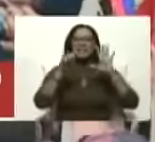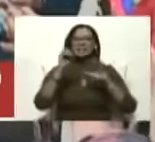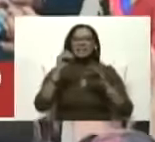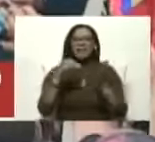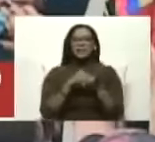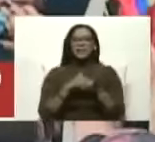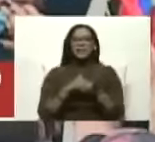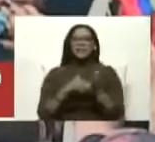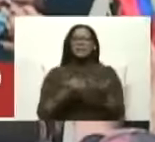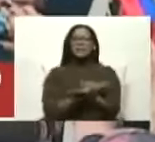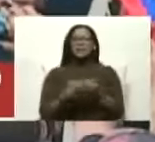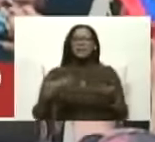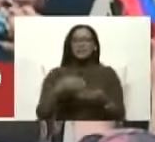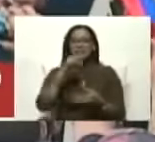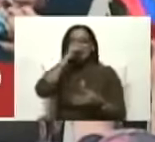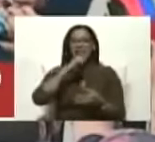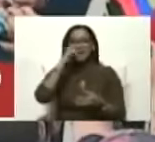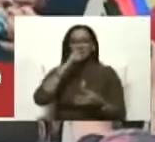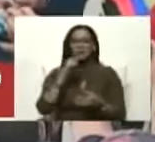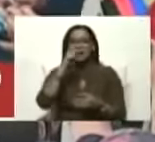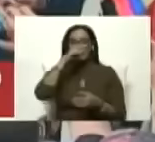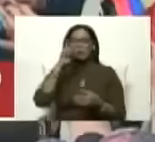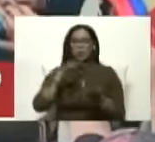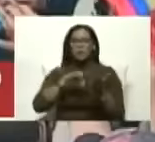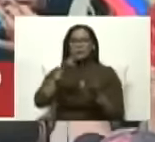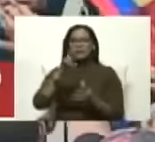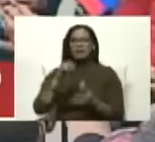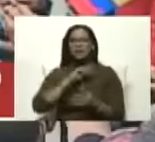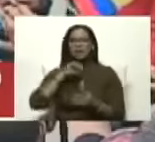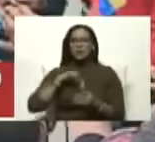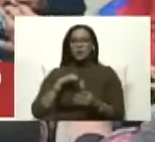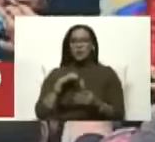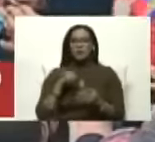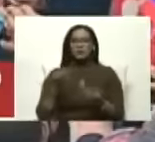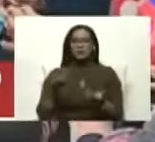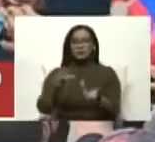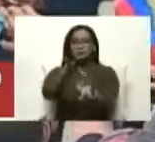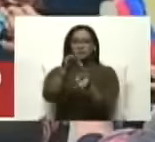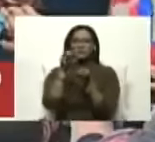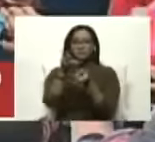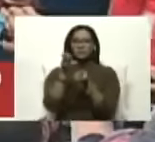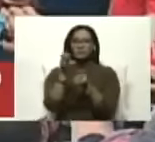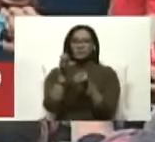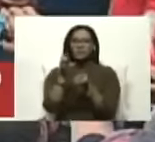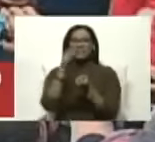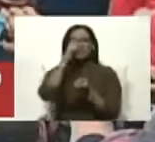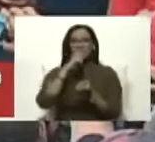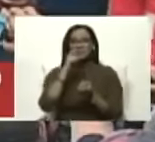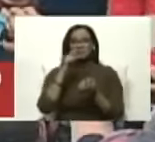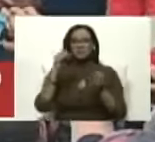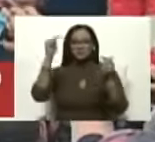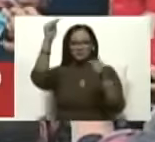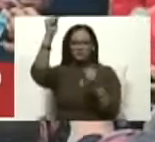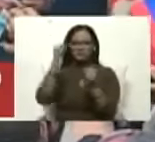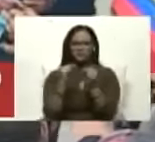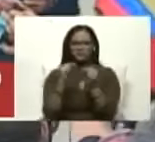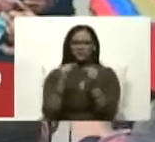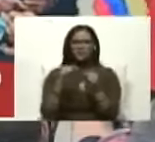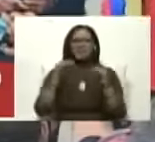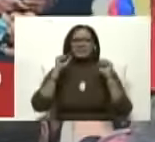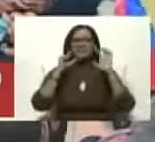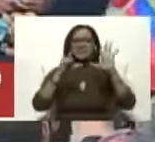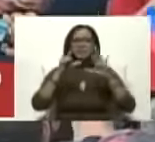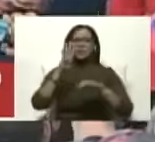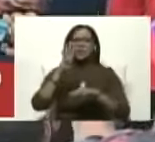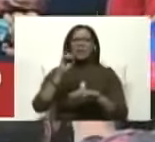de dólares al año. Año 2020, nuestros ingresos fueron apenas, ese año, de 740 millones de